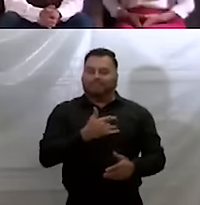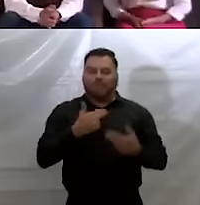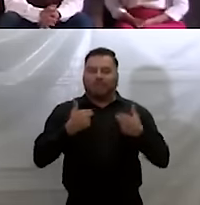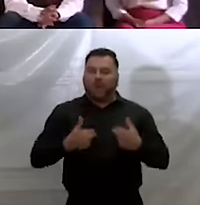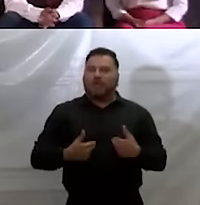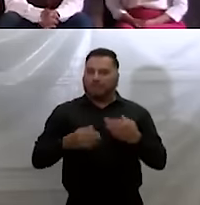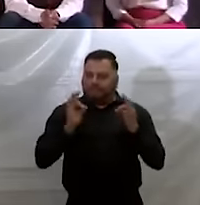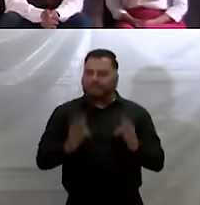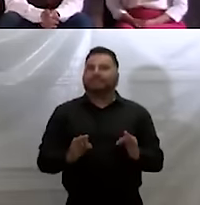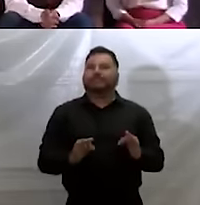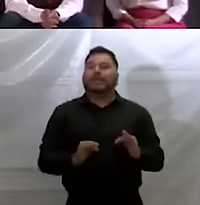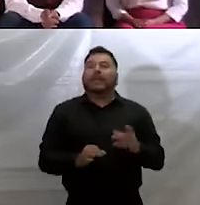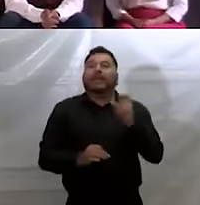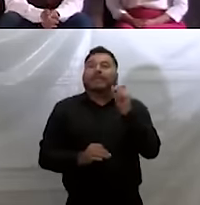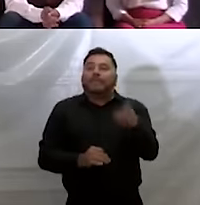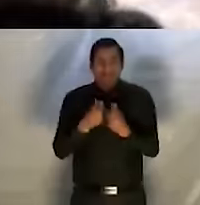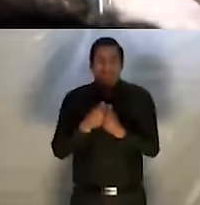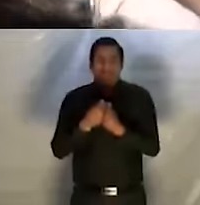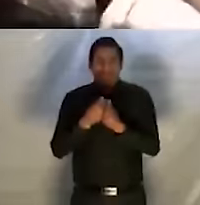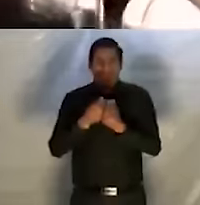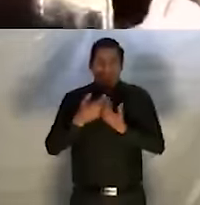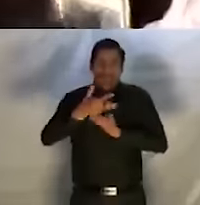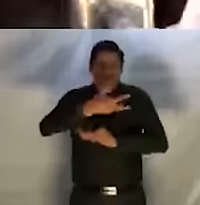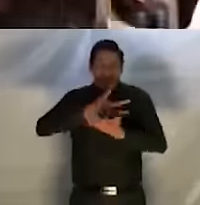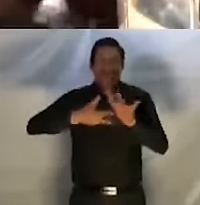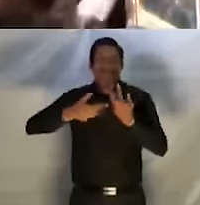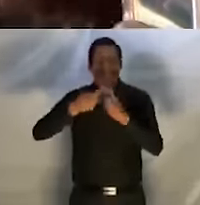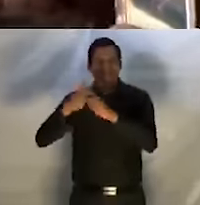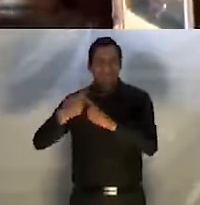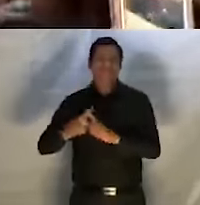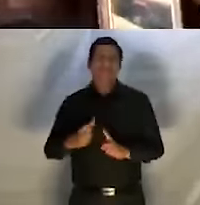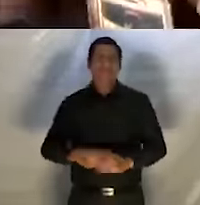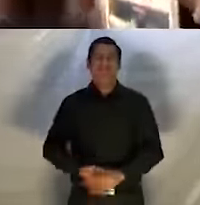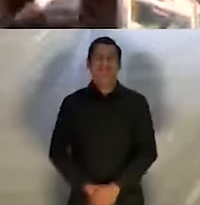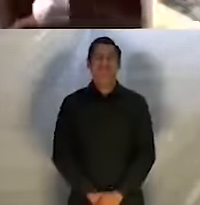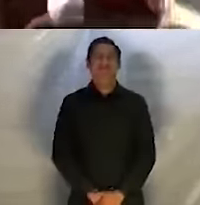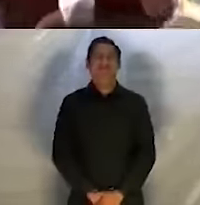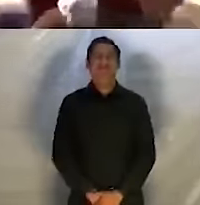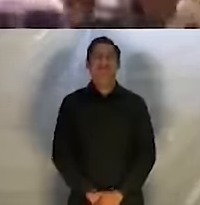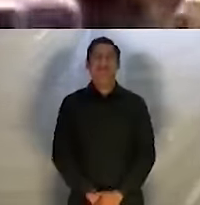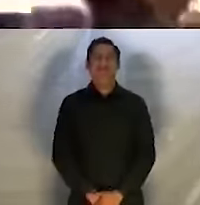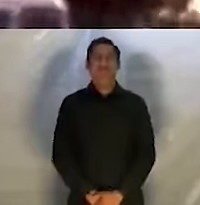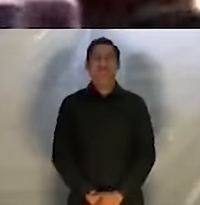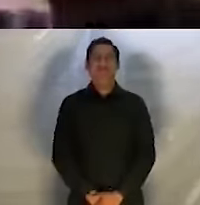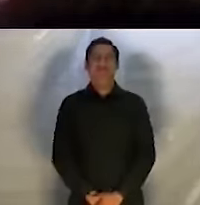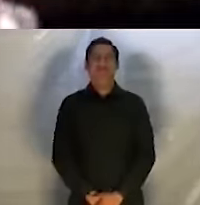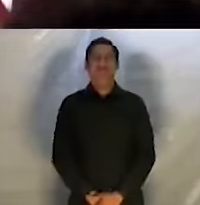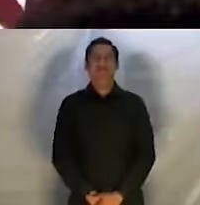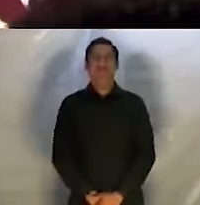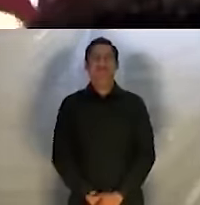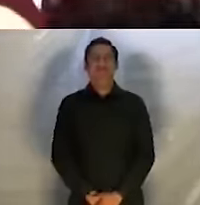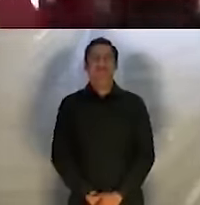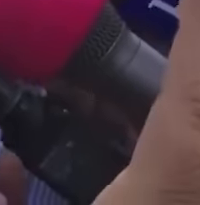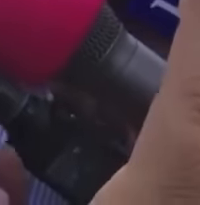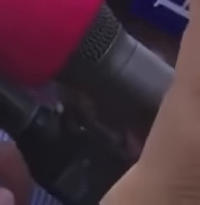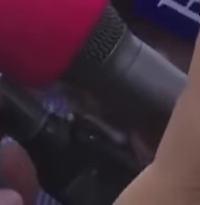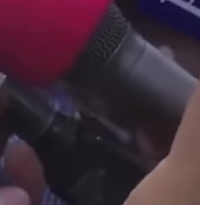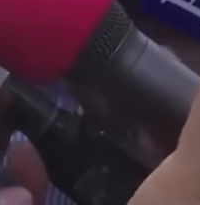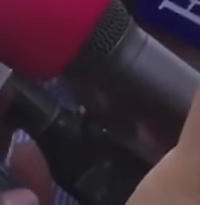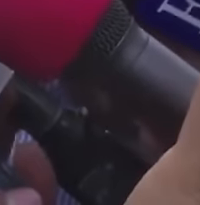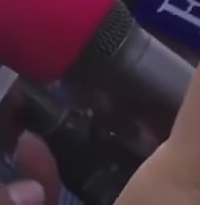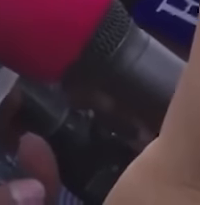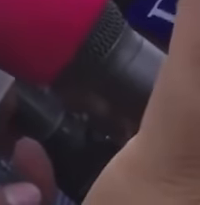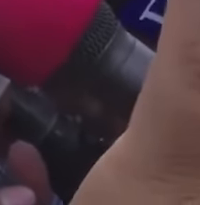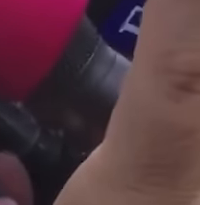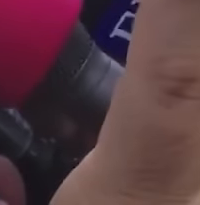pública. En un primer lugar, Claudia Sheinbaum habría declarado rentar un departamento, mientras que Xóchitl Gálvez tenía uno propio. Por lo